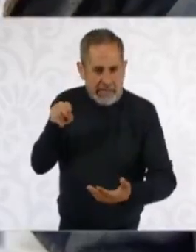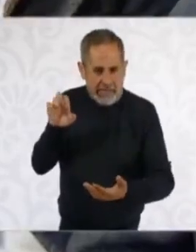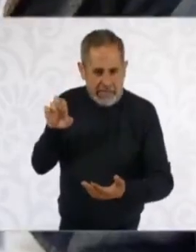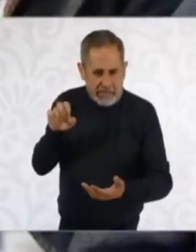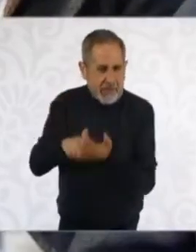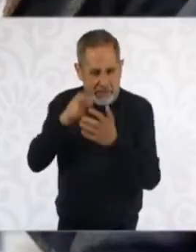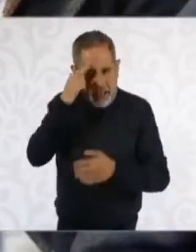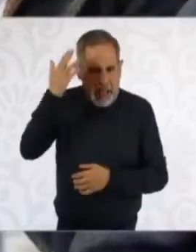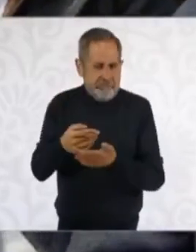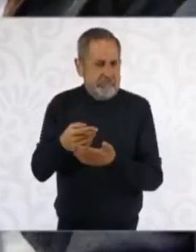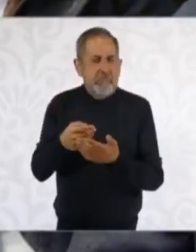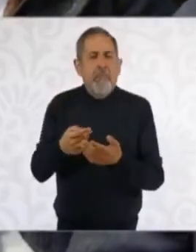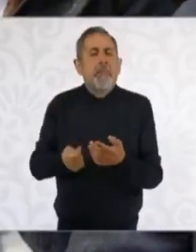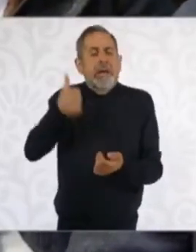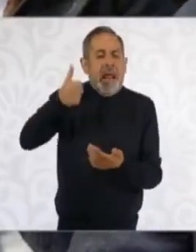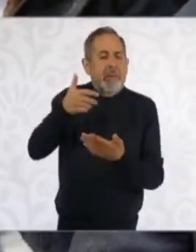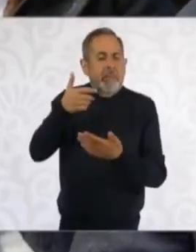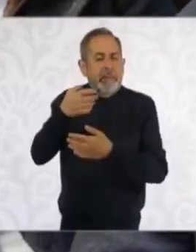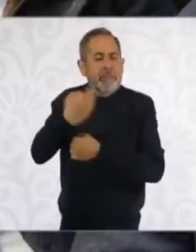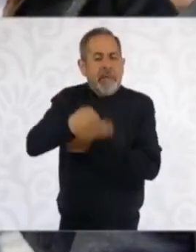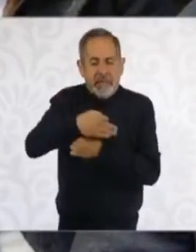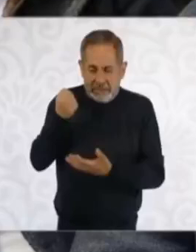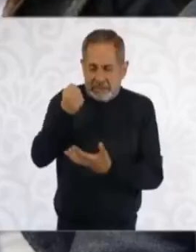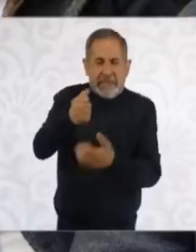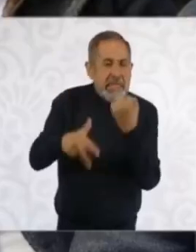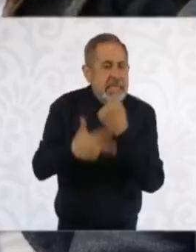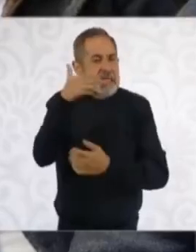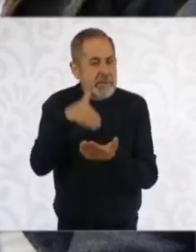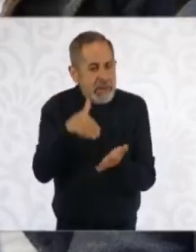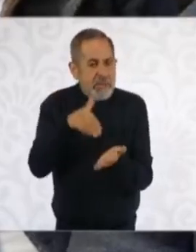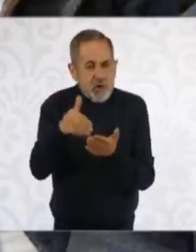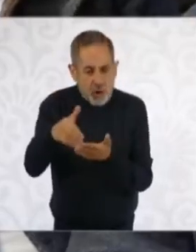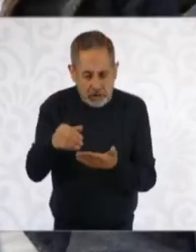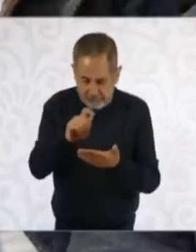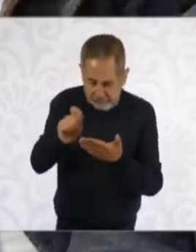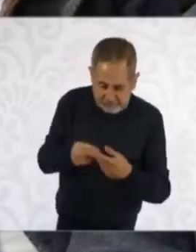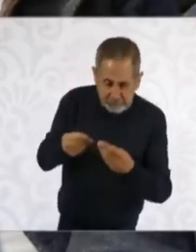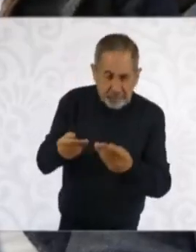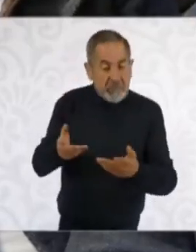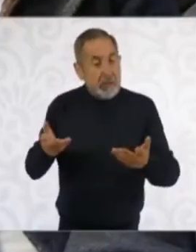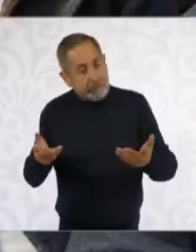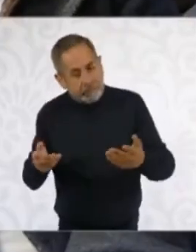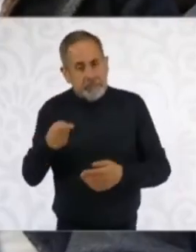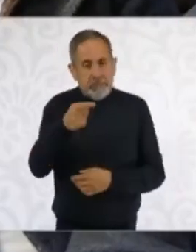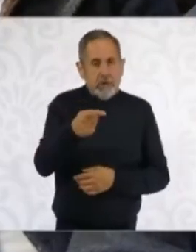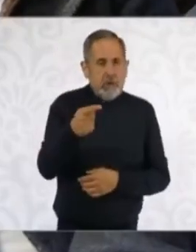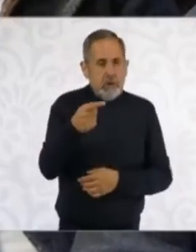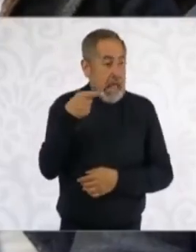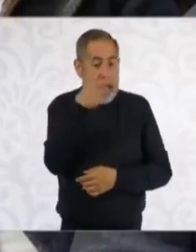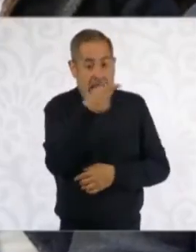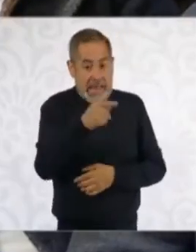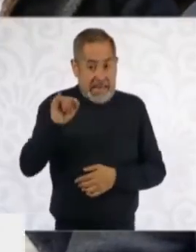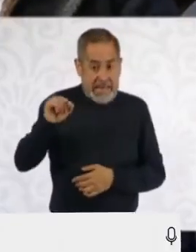habían en la primera, el borrador del presupuesto de los 13 mil millones, pero justo no, el jueves publicaron, bueno, después de una sesión